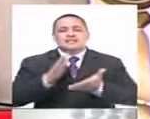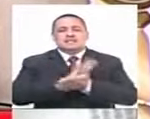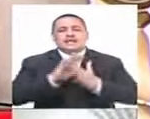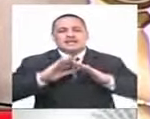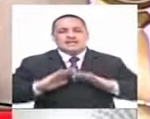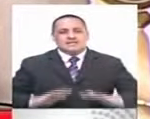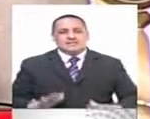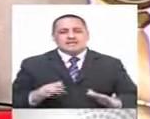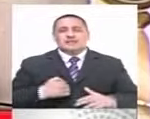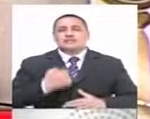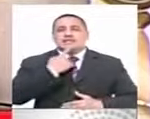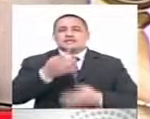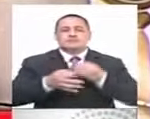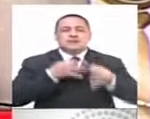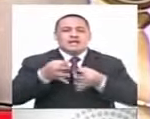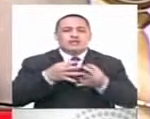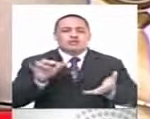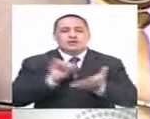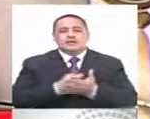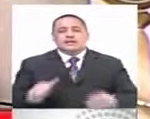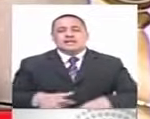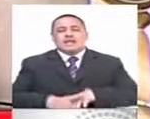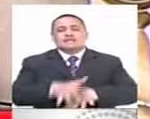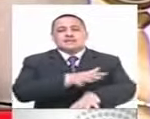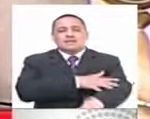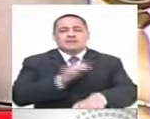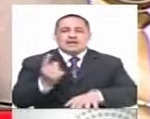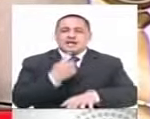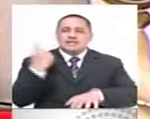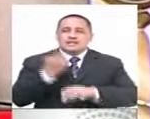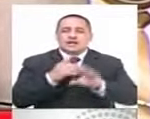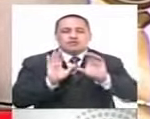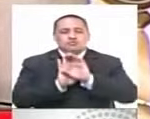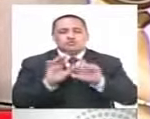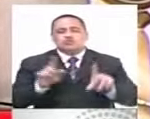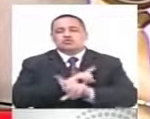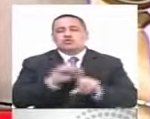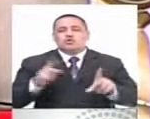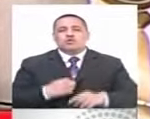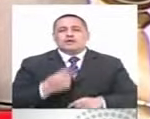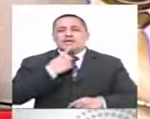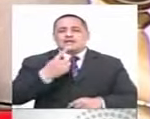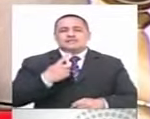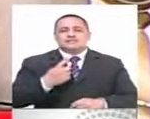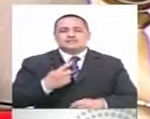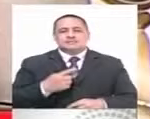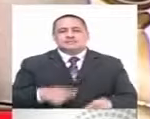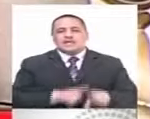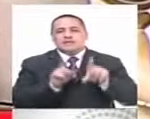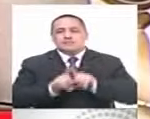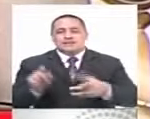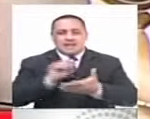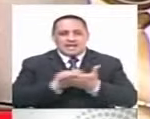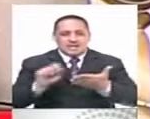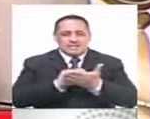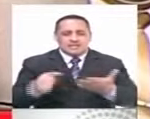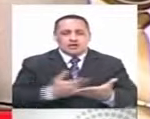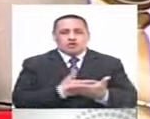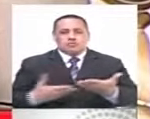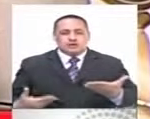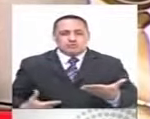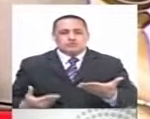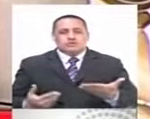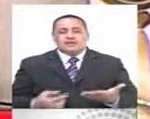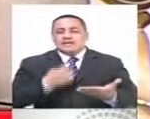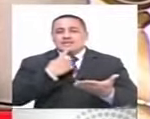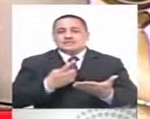tranquilidad diciéndole que la Asamblea Constituyente no está en la agenda del gobierno.